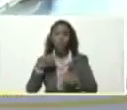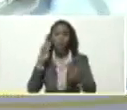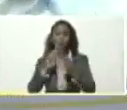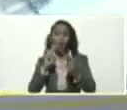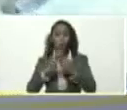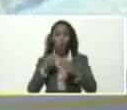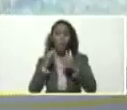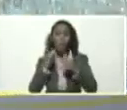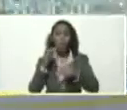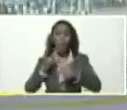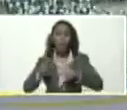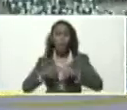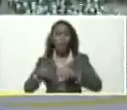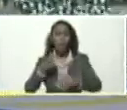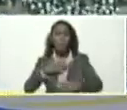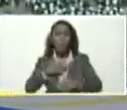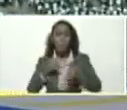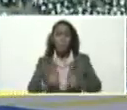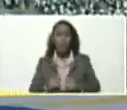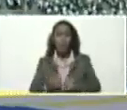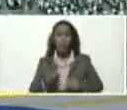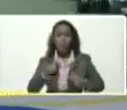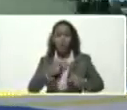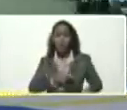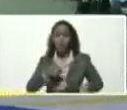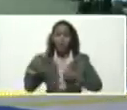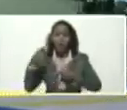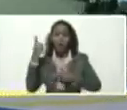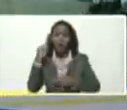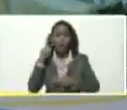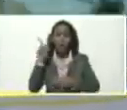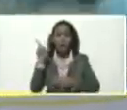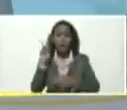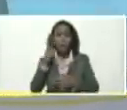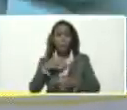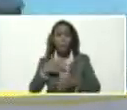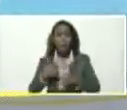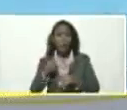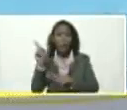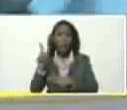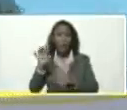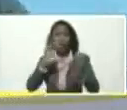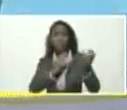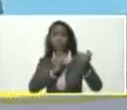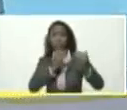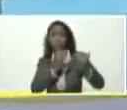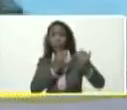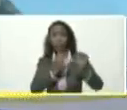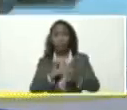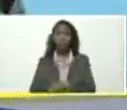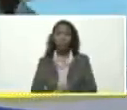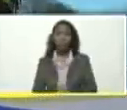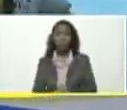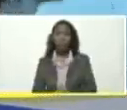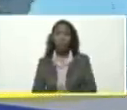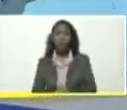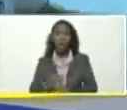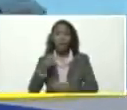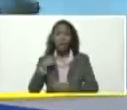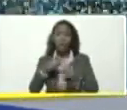porque desde niño llevé a mi hijo, a Nicolás Ernesto. Ayer estuvo Nicolás Ernesto ahí tocando. Me dio